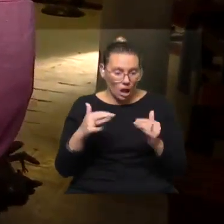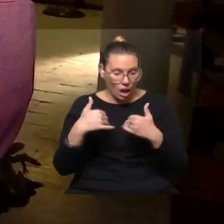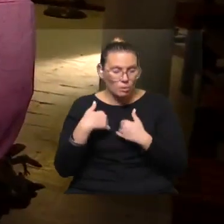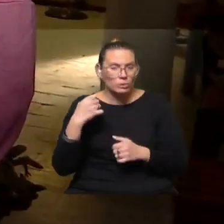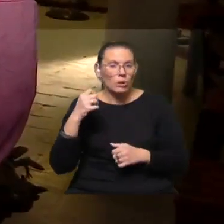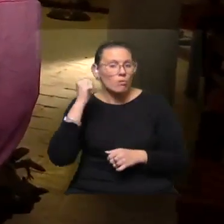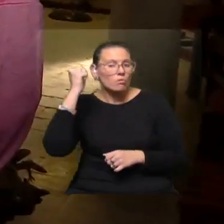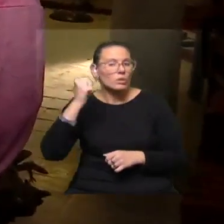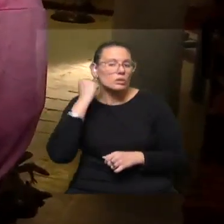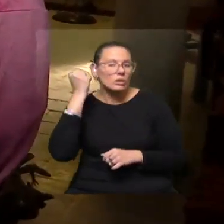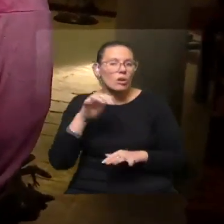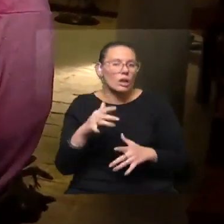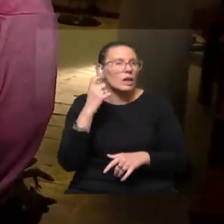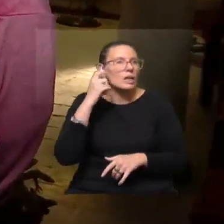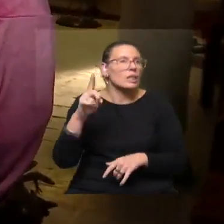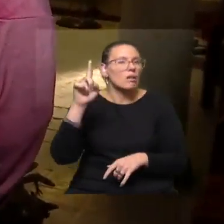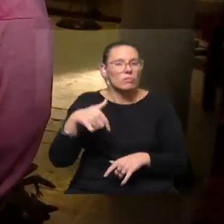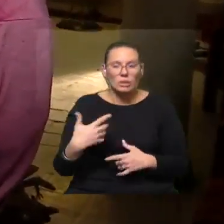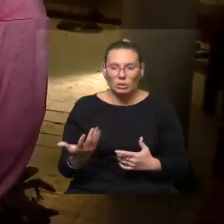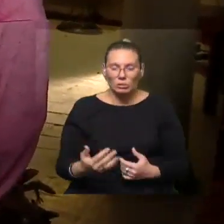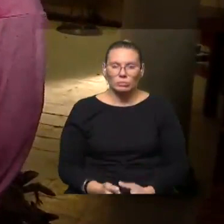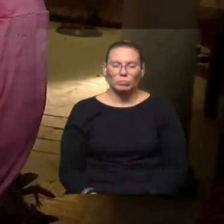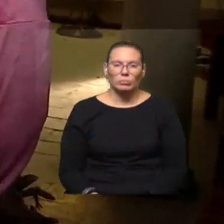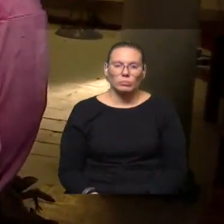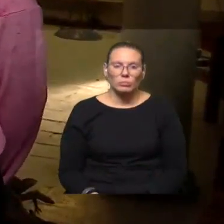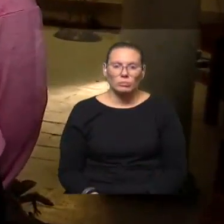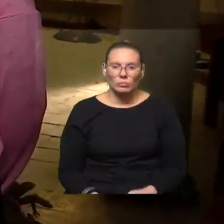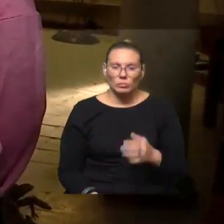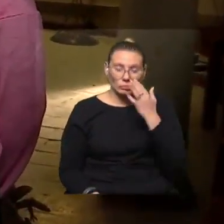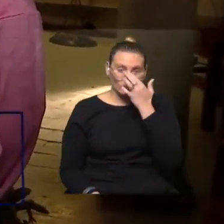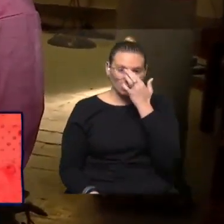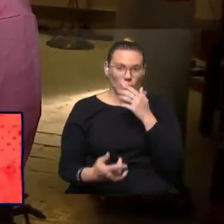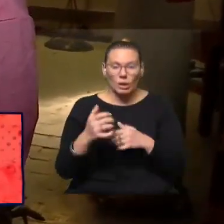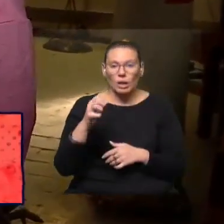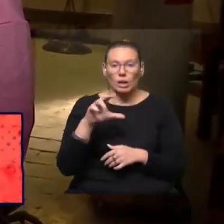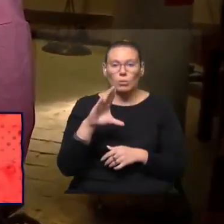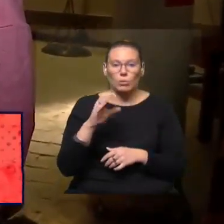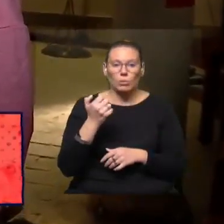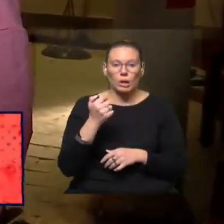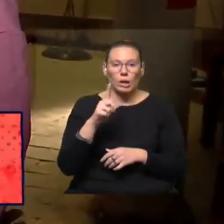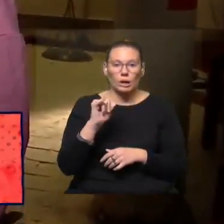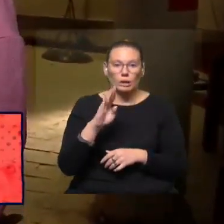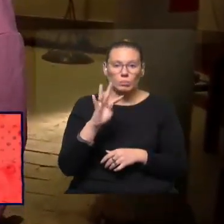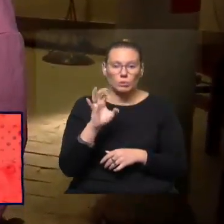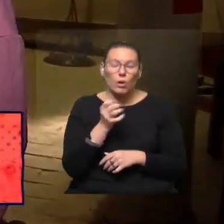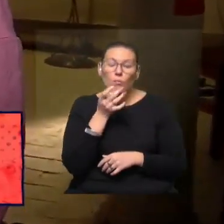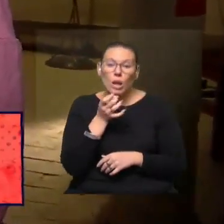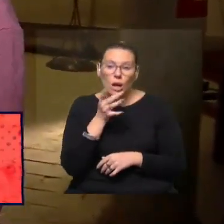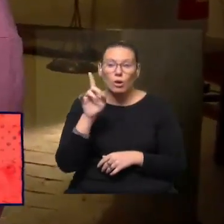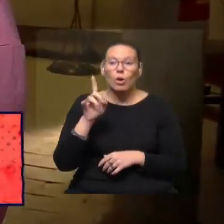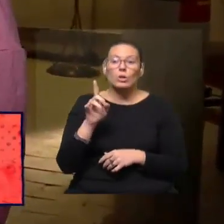de que hoy cómo se te ocurrió para escribirla bueno Eucalipto blanco es una